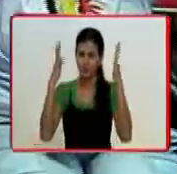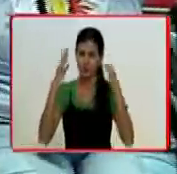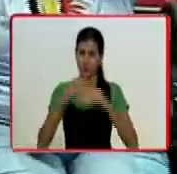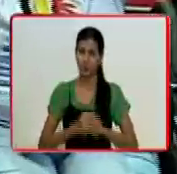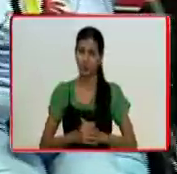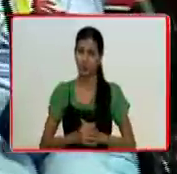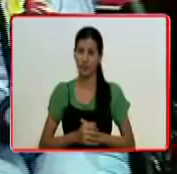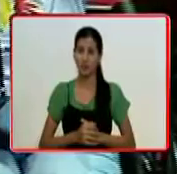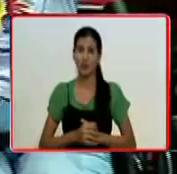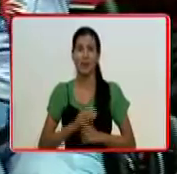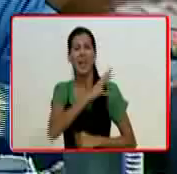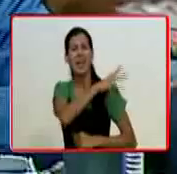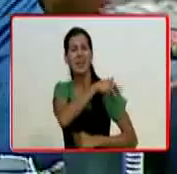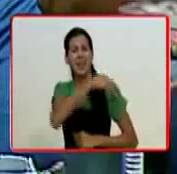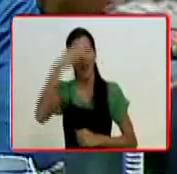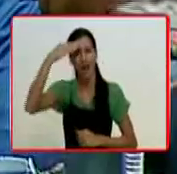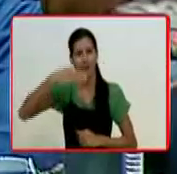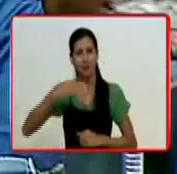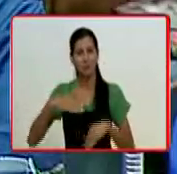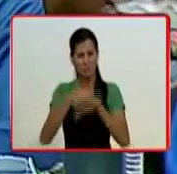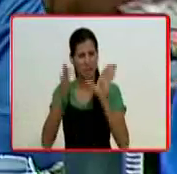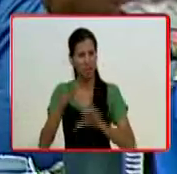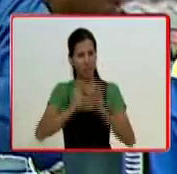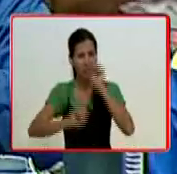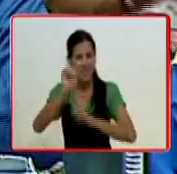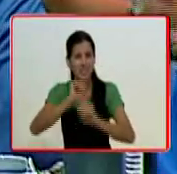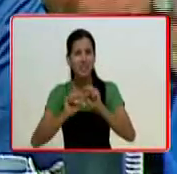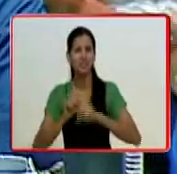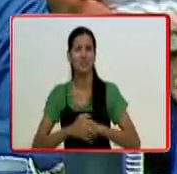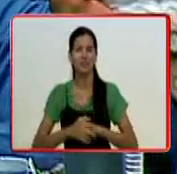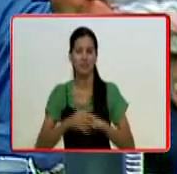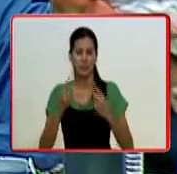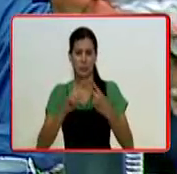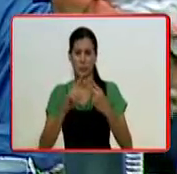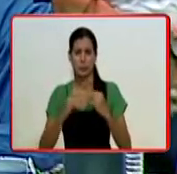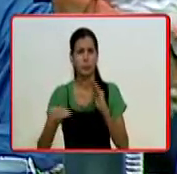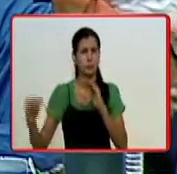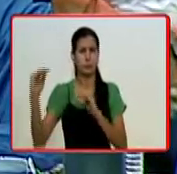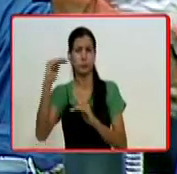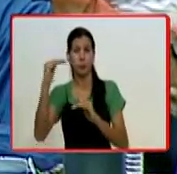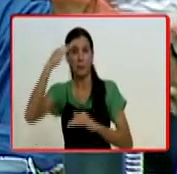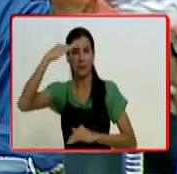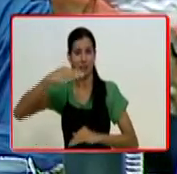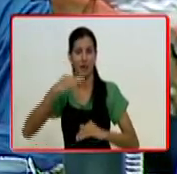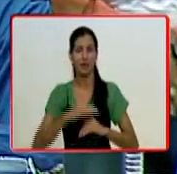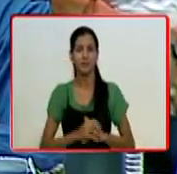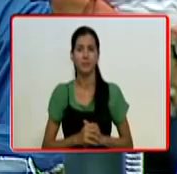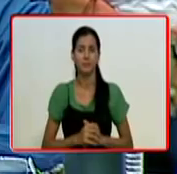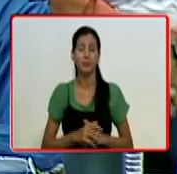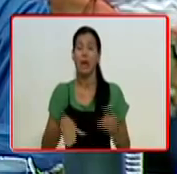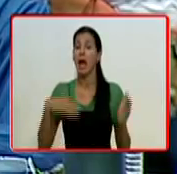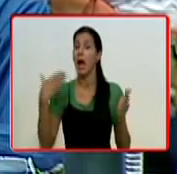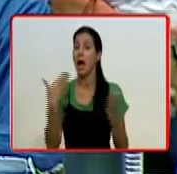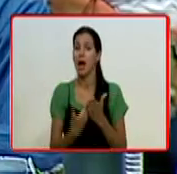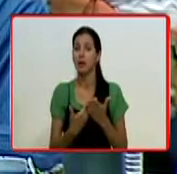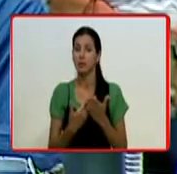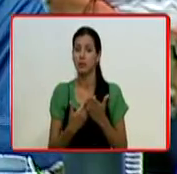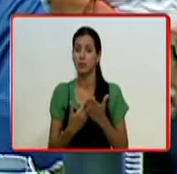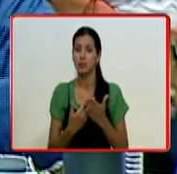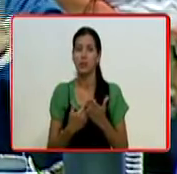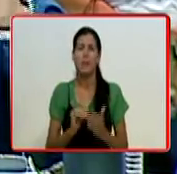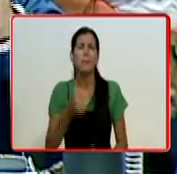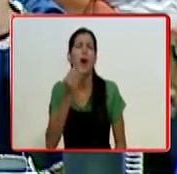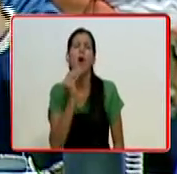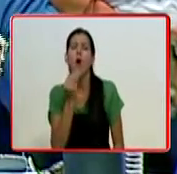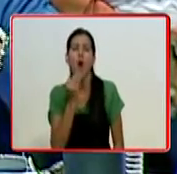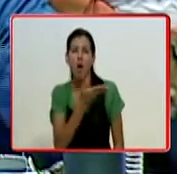desde el general en jefe Padrino López, el alto mando militar, hasta el más joven de